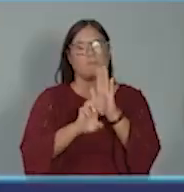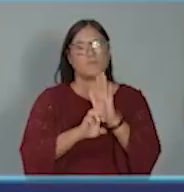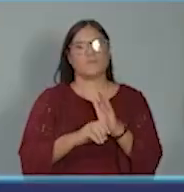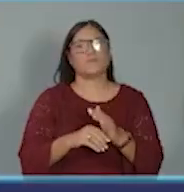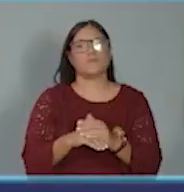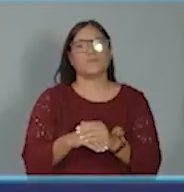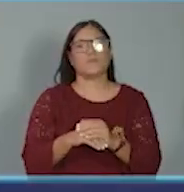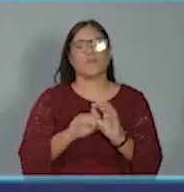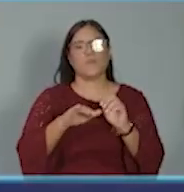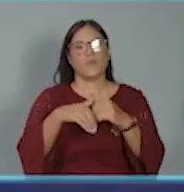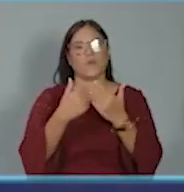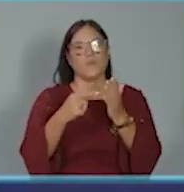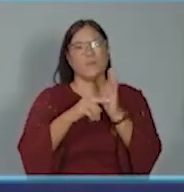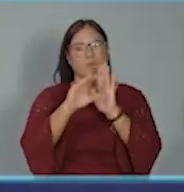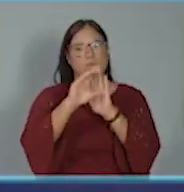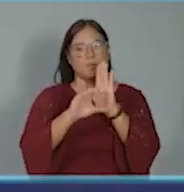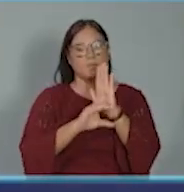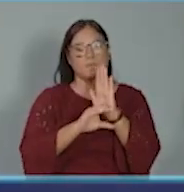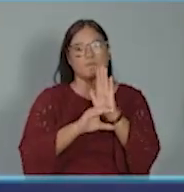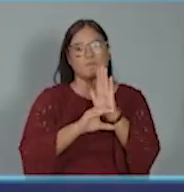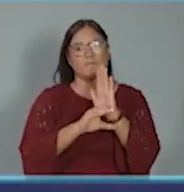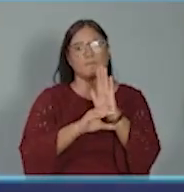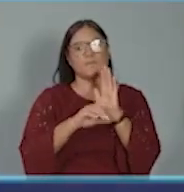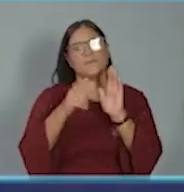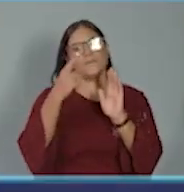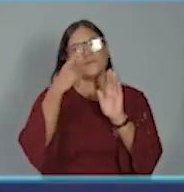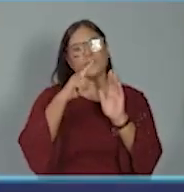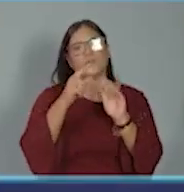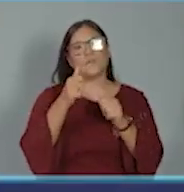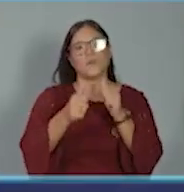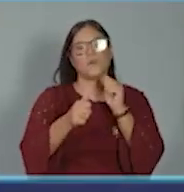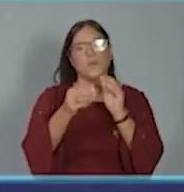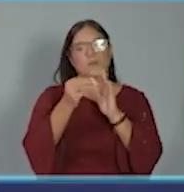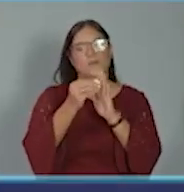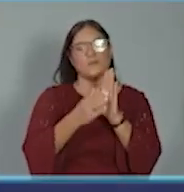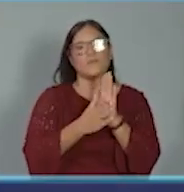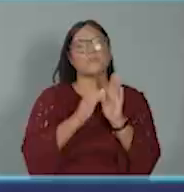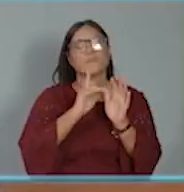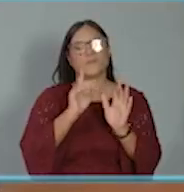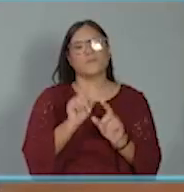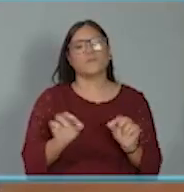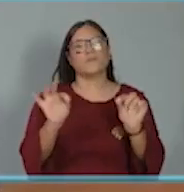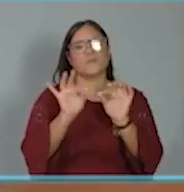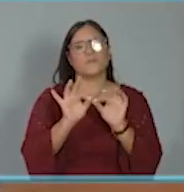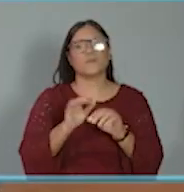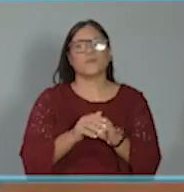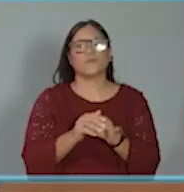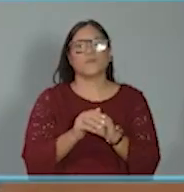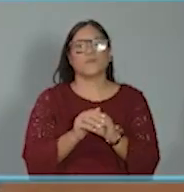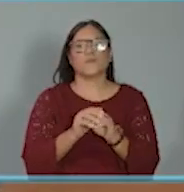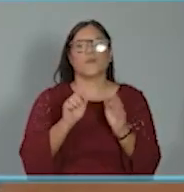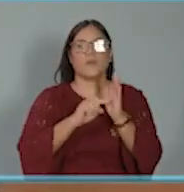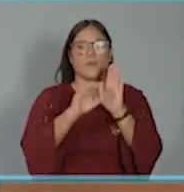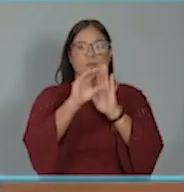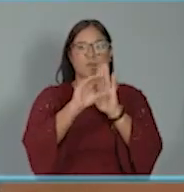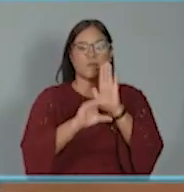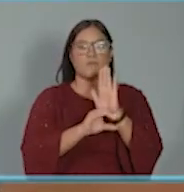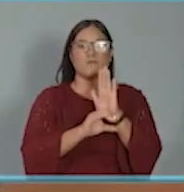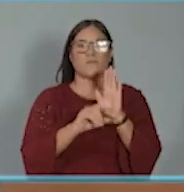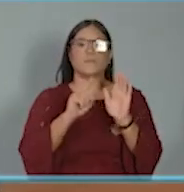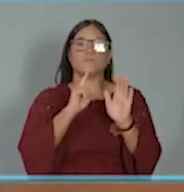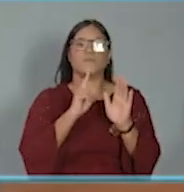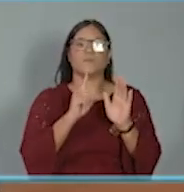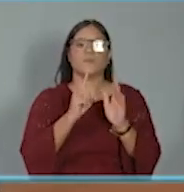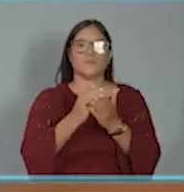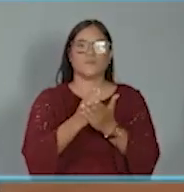Cómo cómo fue este proceso que tan exitoso fue Cuáles datos importantes arrojó ya Bueno mira el censo es